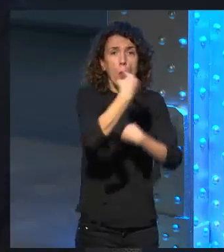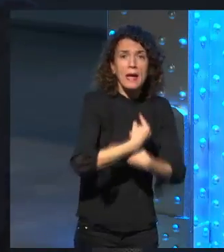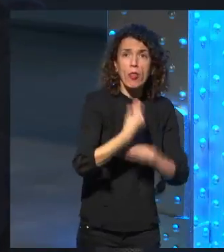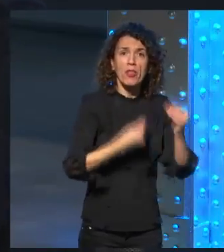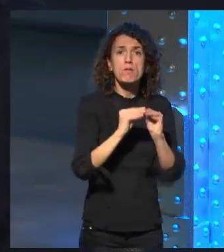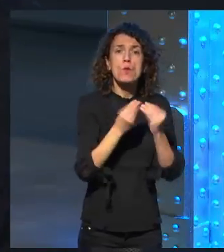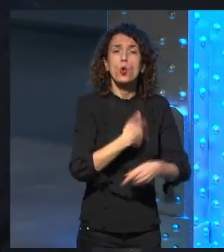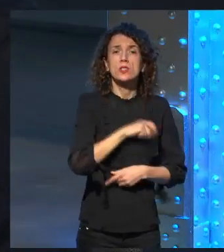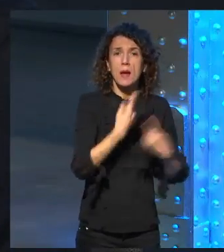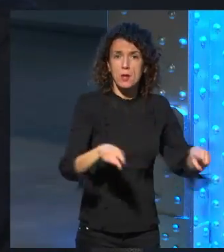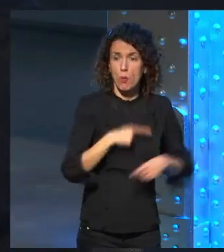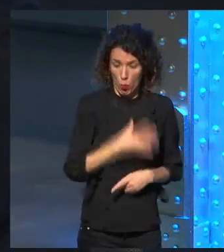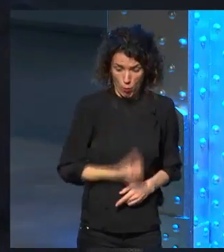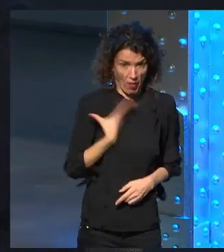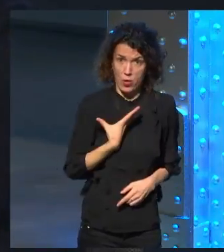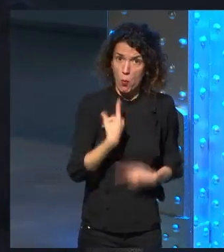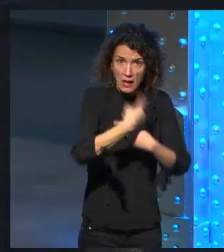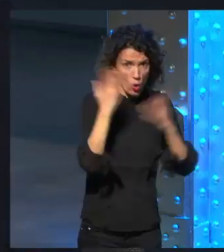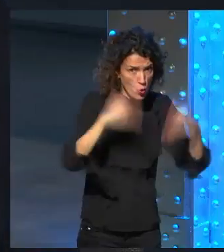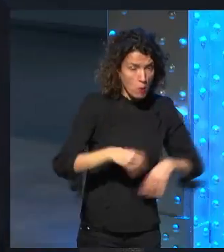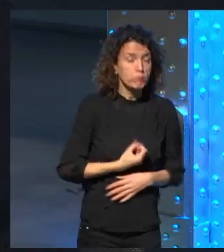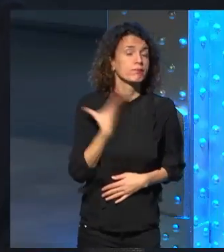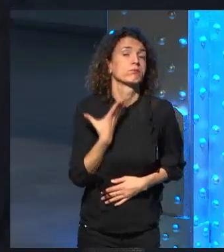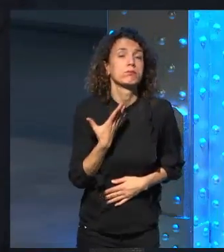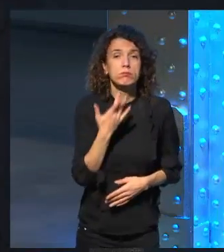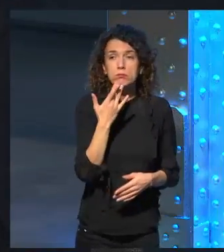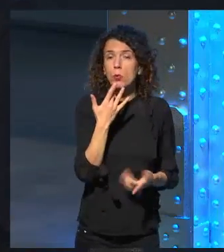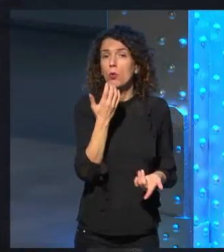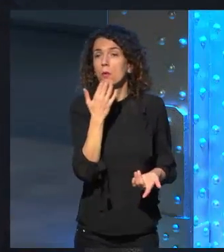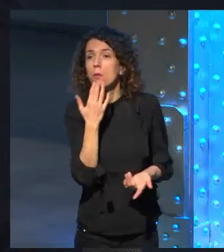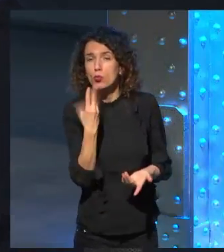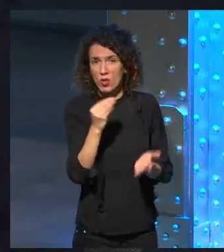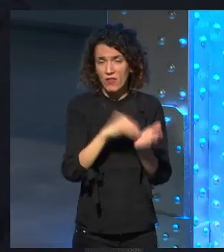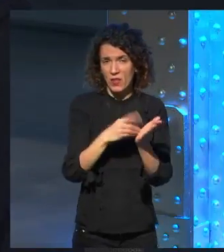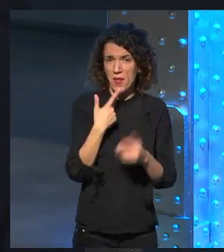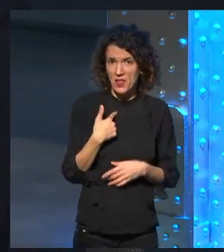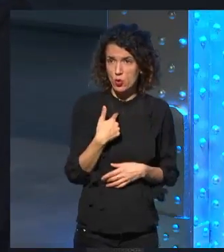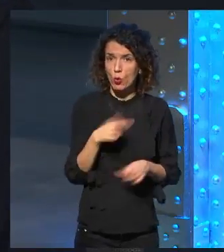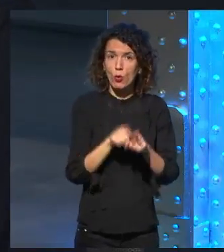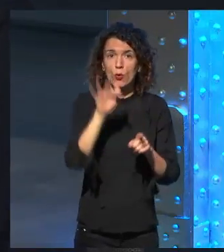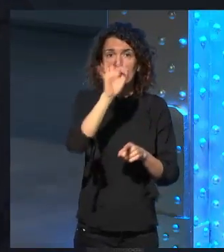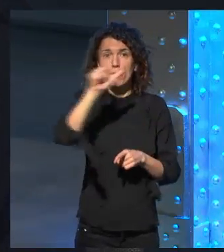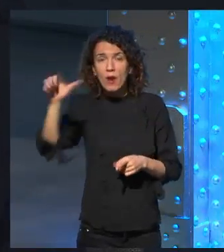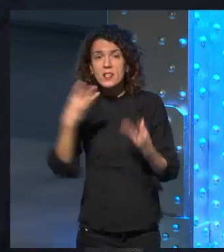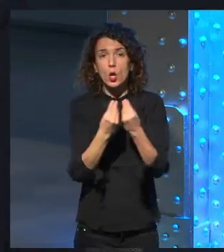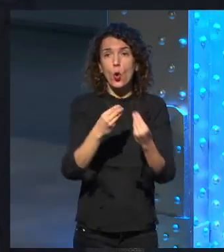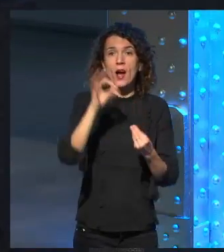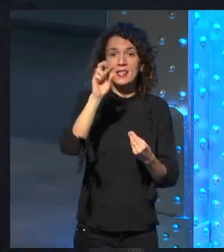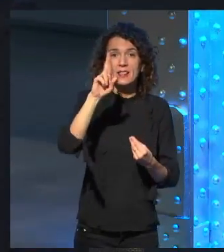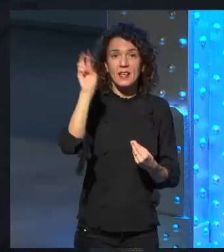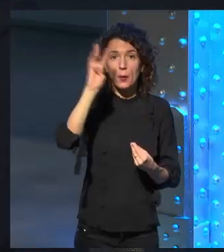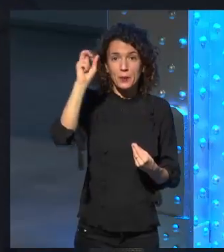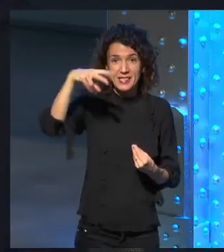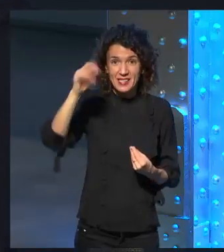música española, lo hago por pura vocación, porque me parece que colocar en un programa, que además Pablo lo ha hecho en muchas ocasiones, a Falla junto con Stravinsky,